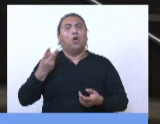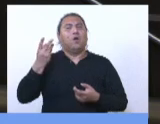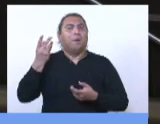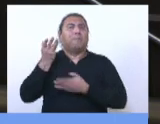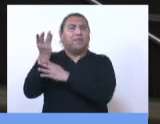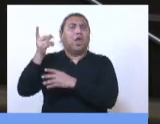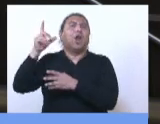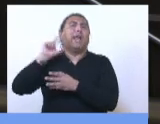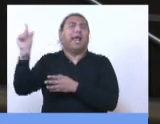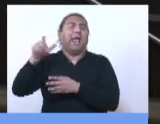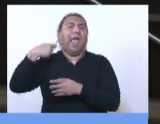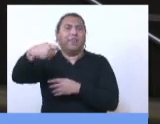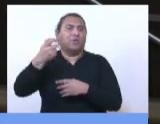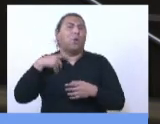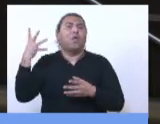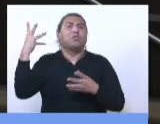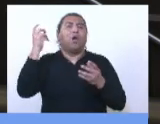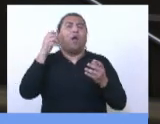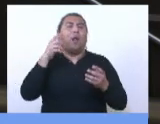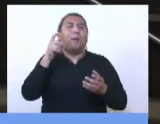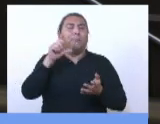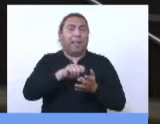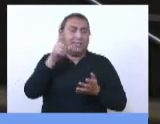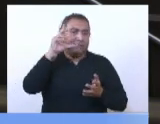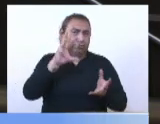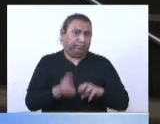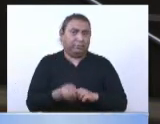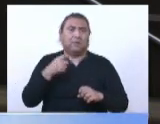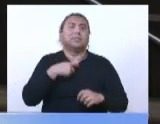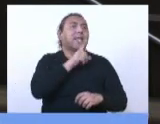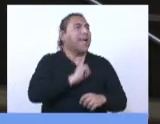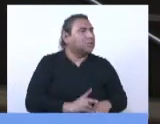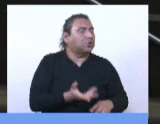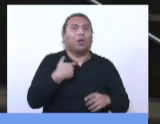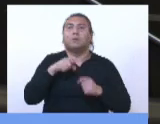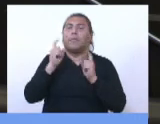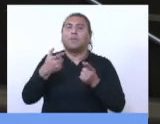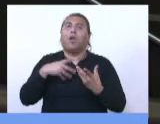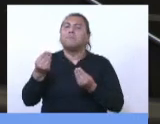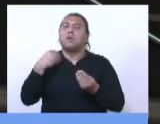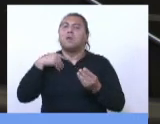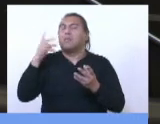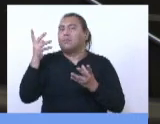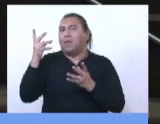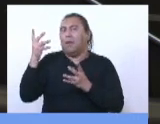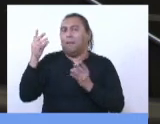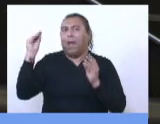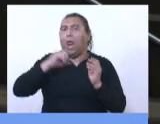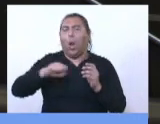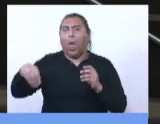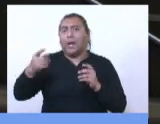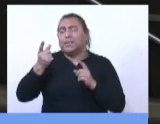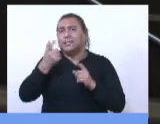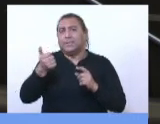fundió el país tendría que haberse puesto del mundo cuando evaluaron el 60 por ciento tenían que haberse puesto de